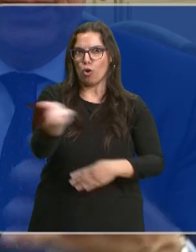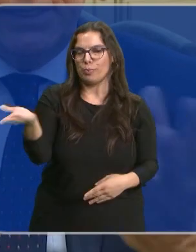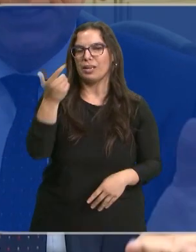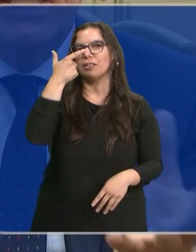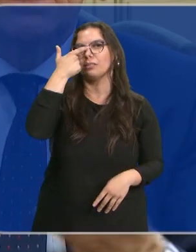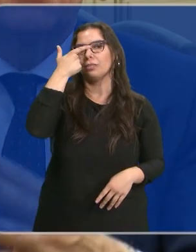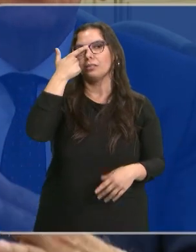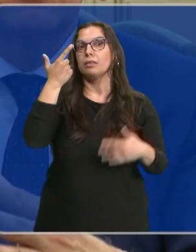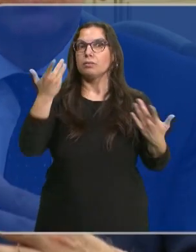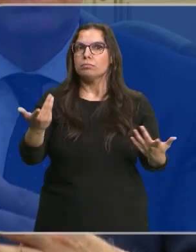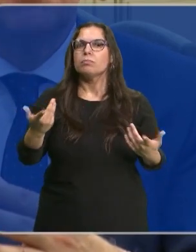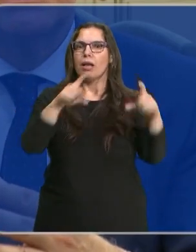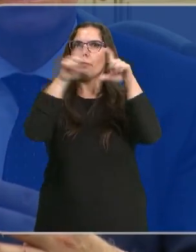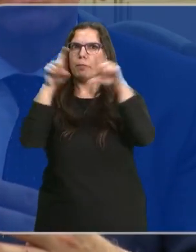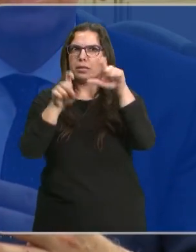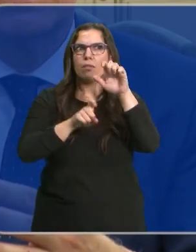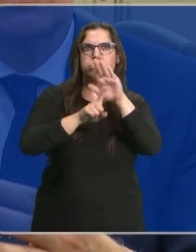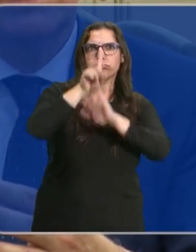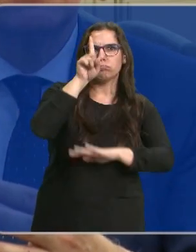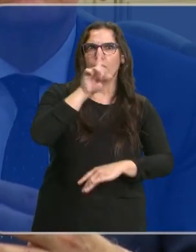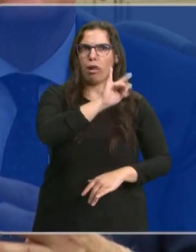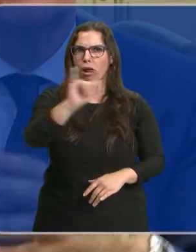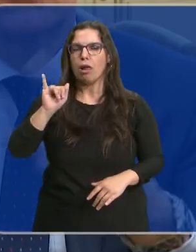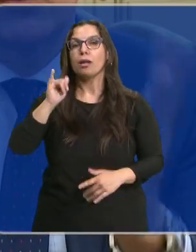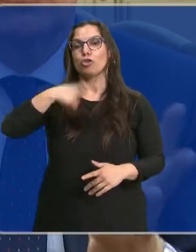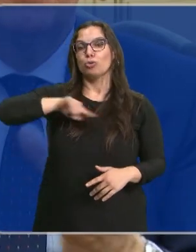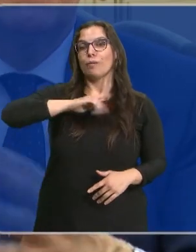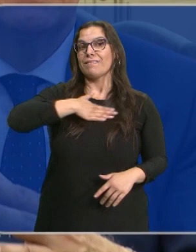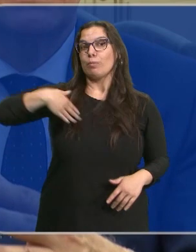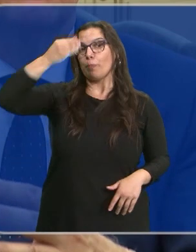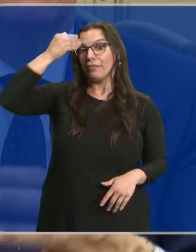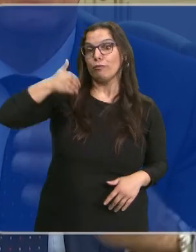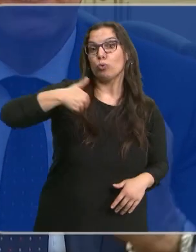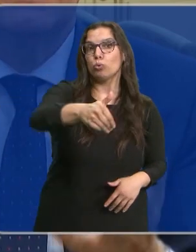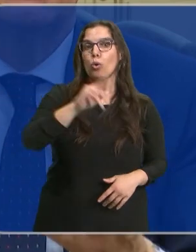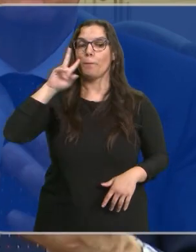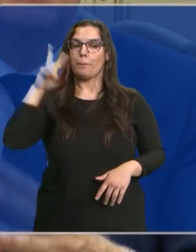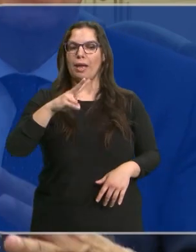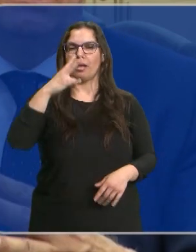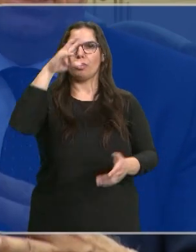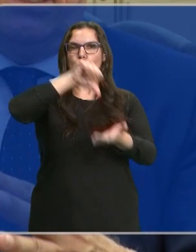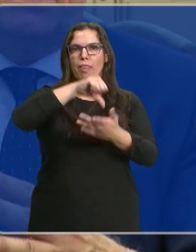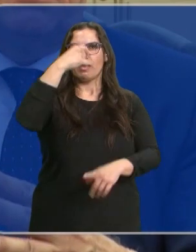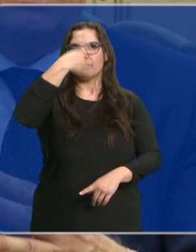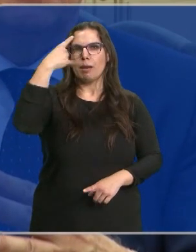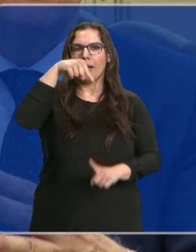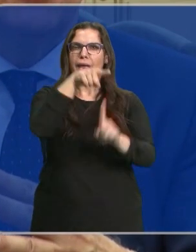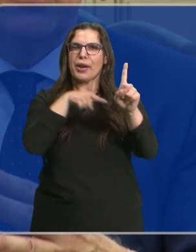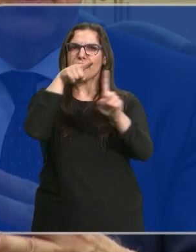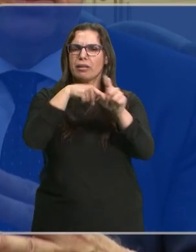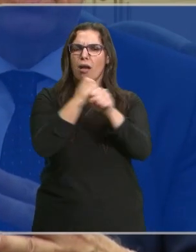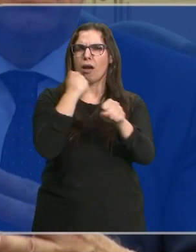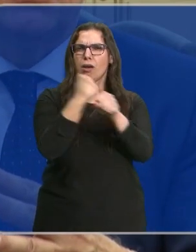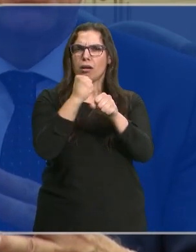y están creciendo muchas empresas y lo que queremos es que en el futuro todos miren a Salamanca. Aquí se va a trabajar